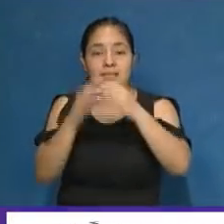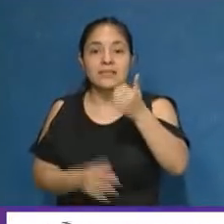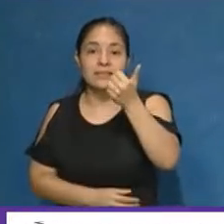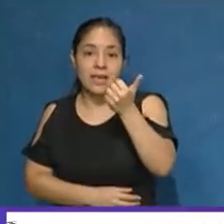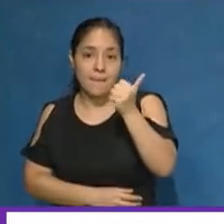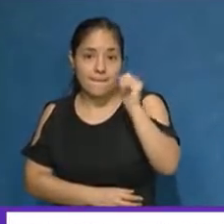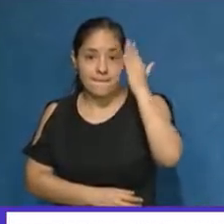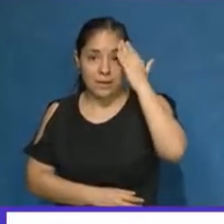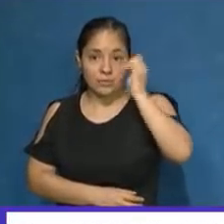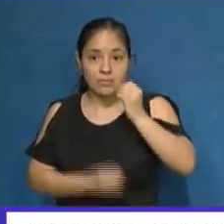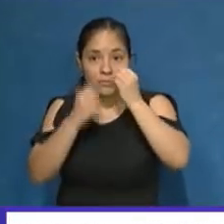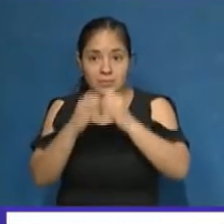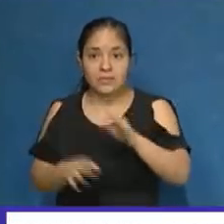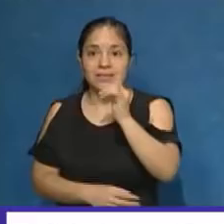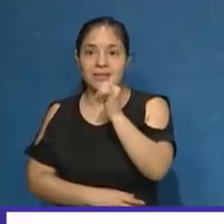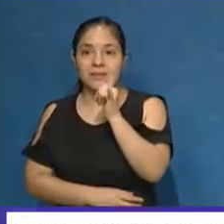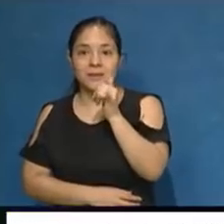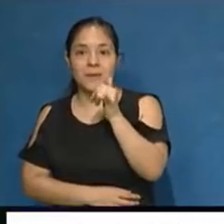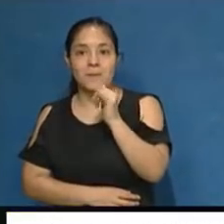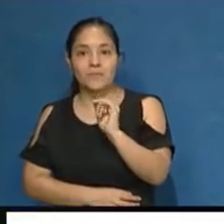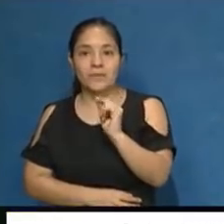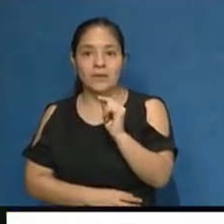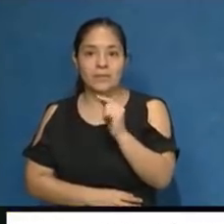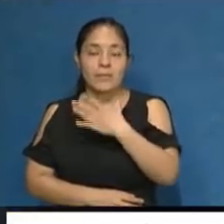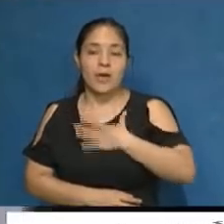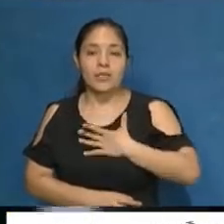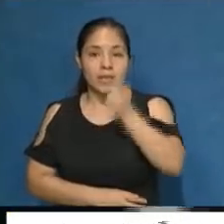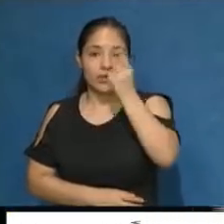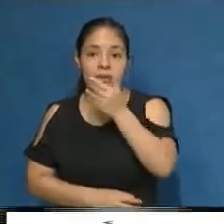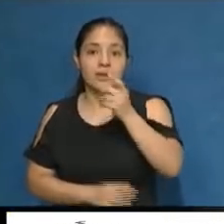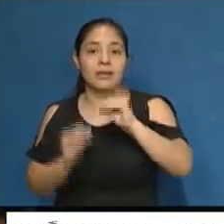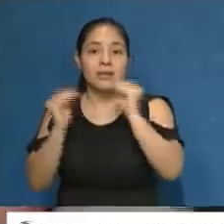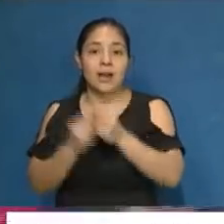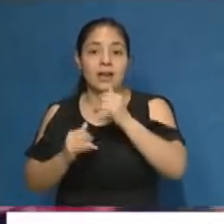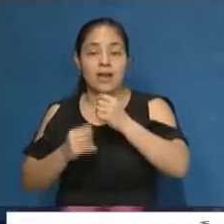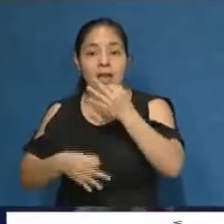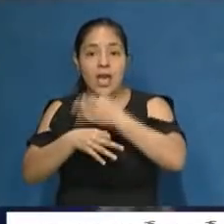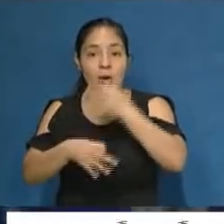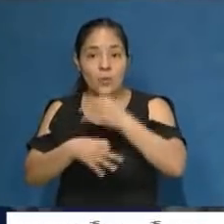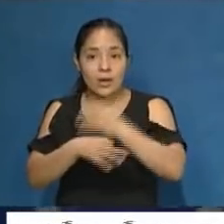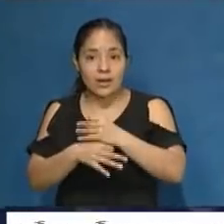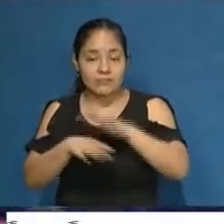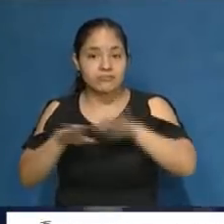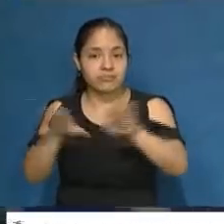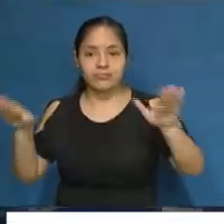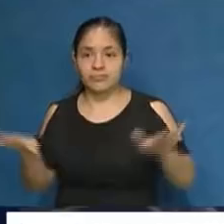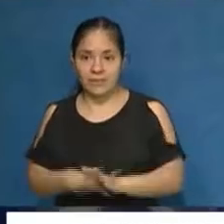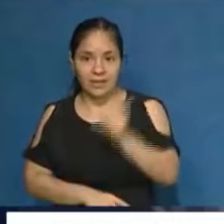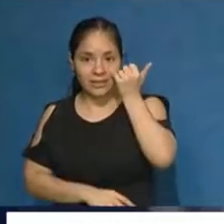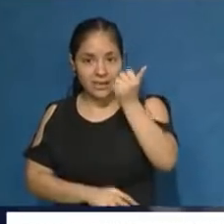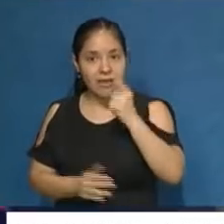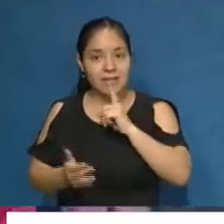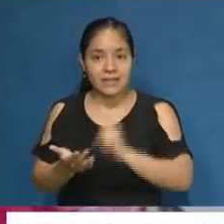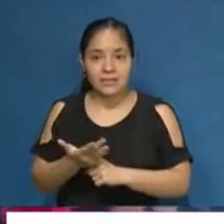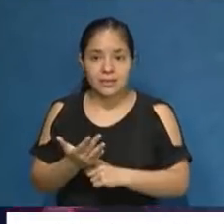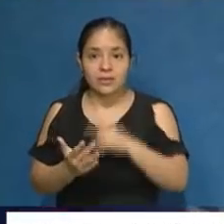Laura. Bien, muchas gracias. Lo anuncia entonces el director general de escuelas, esta decisión, esta marcha atrás del calendario escolar con, bueno, nuevas